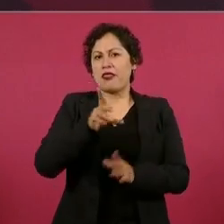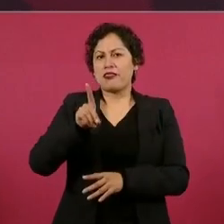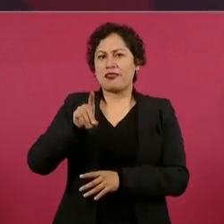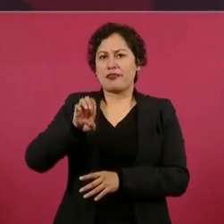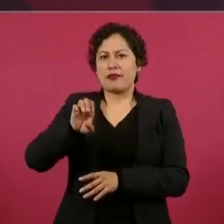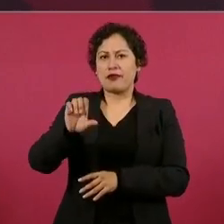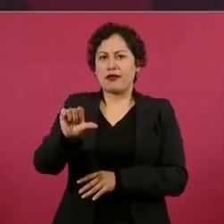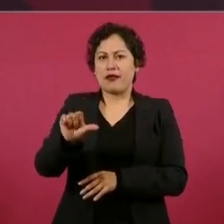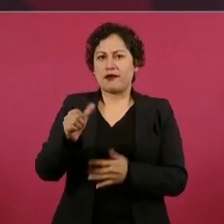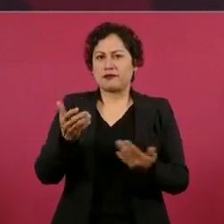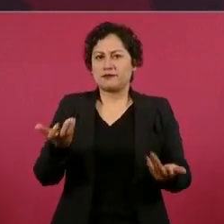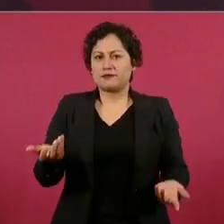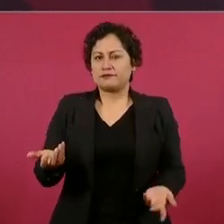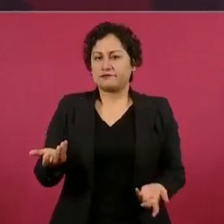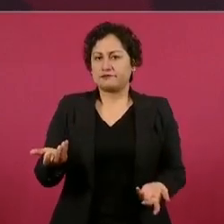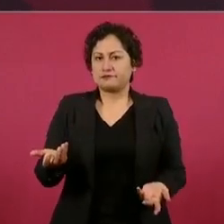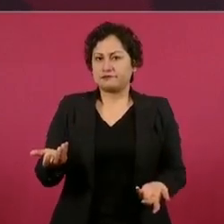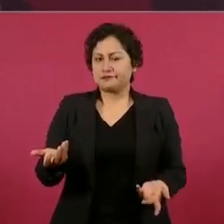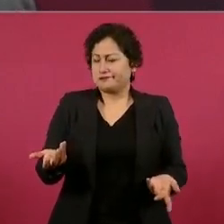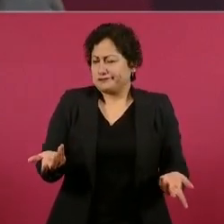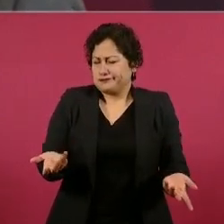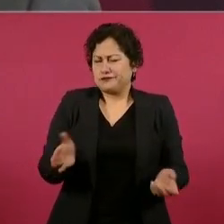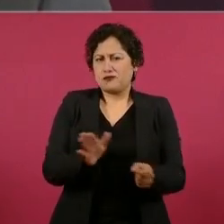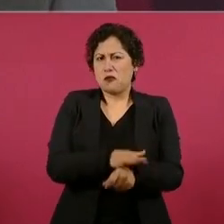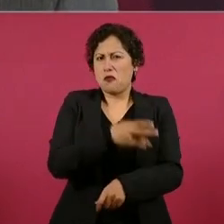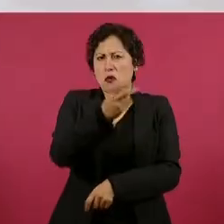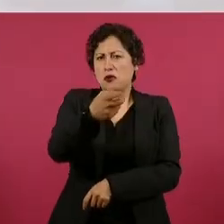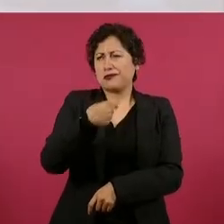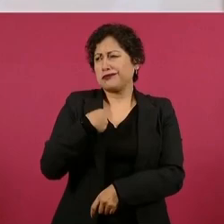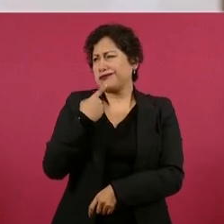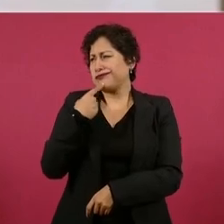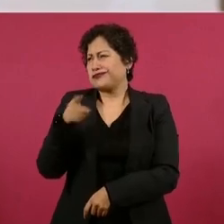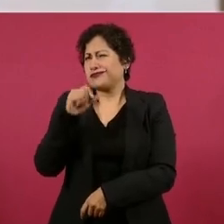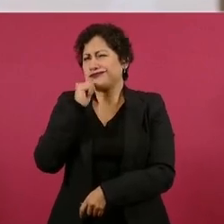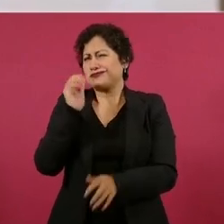no, no, no, no, no, no. O a los que pagan